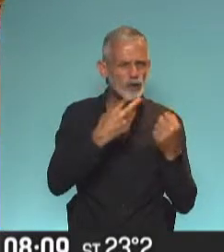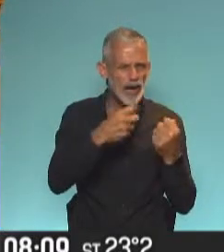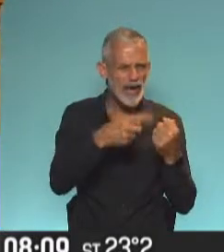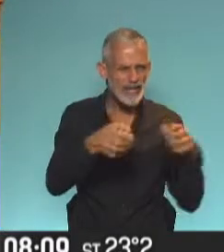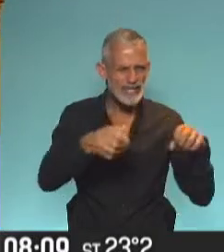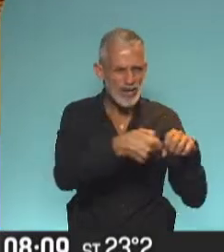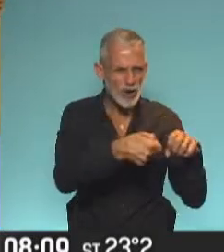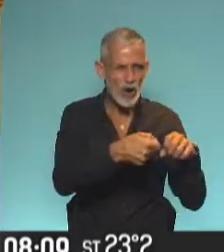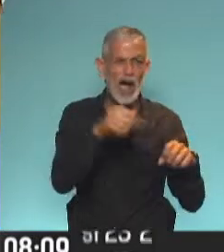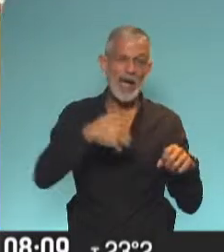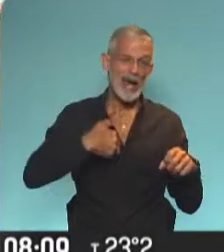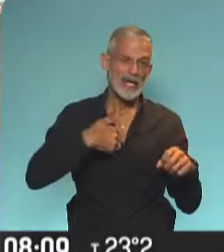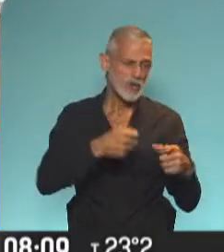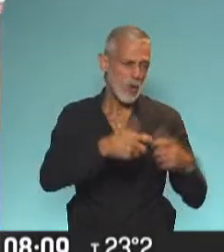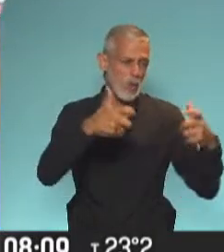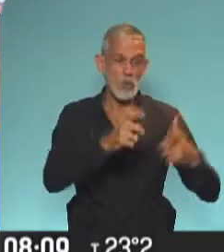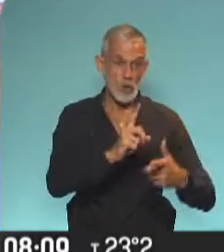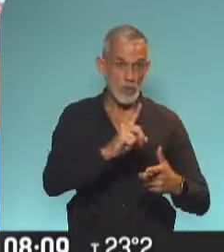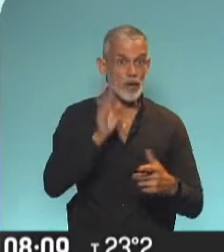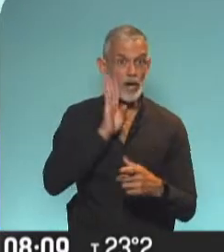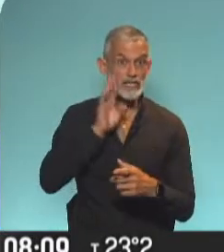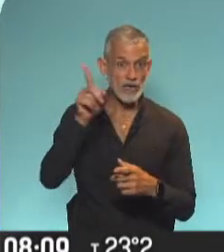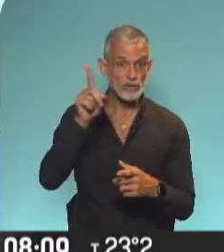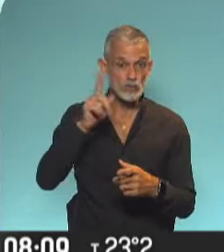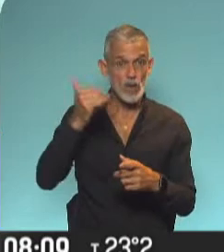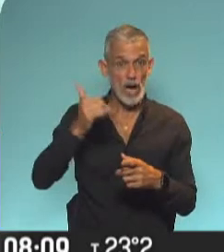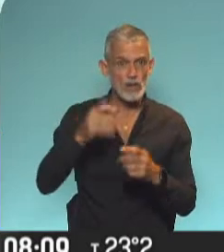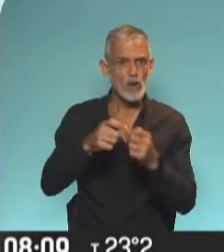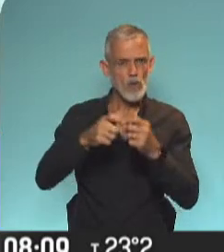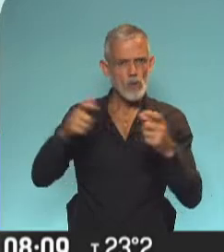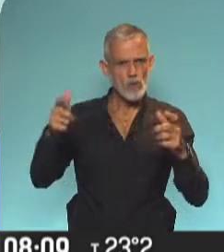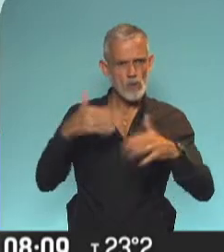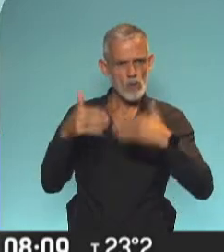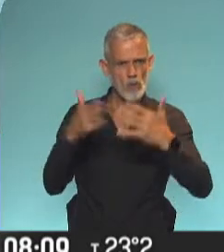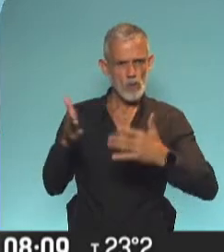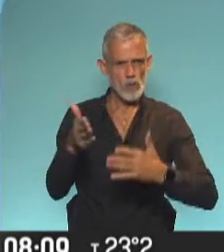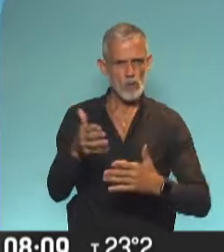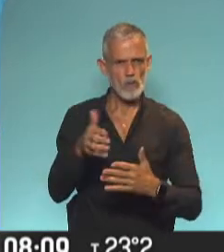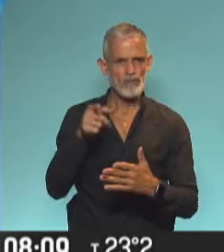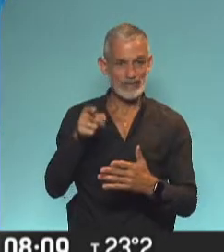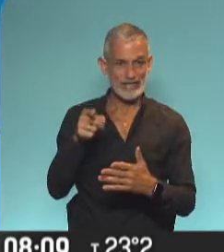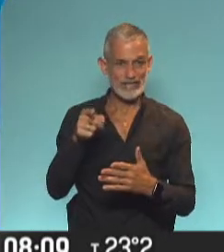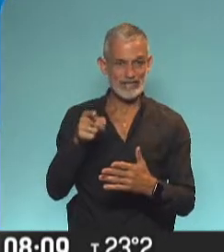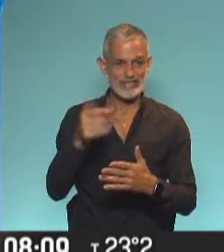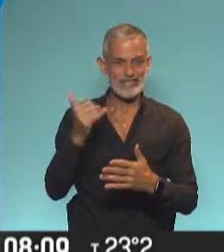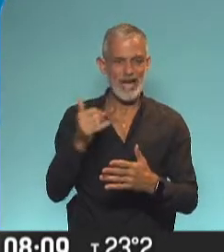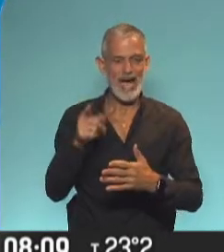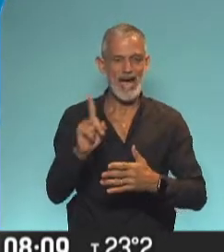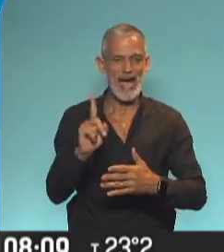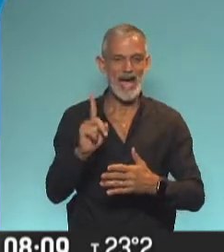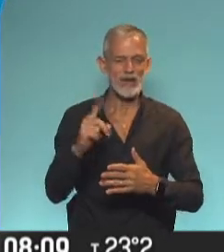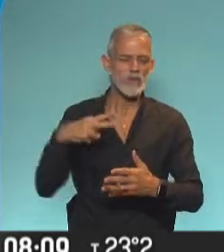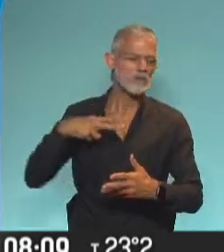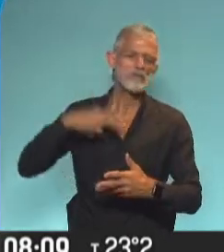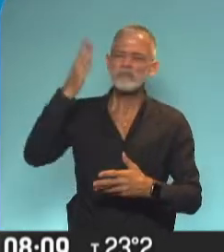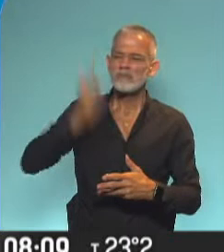en Argentina no está muy desarrollado este mercado, pero en Estados Unidos está creciendo mucho. Y Elon Musk fue el multimillonario